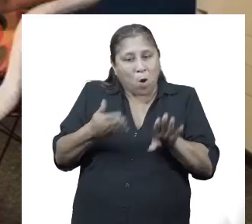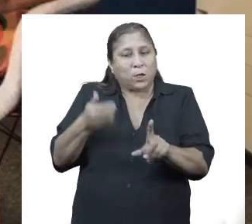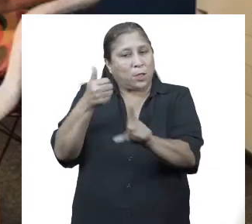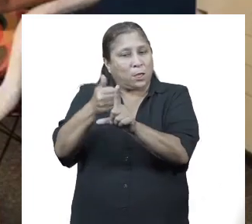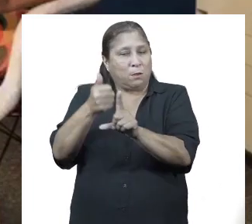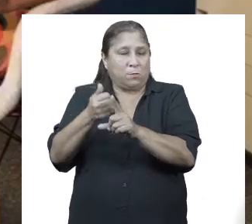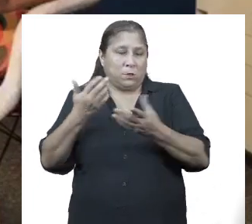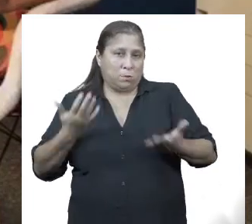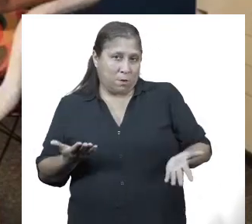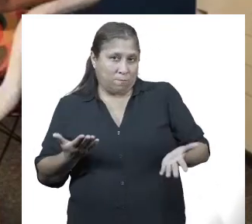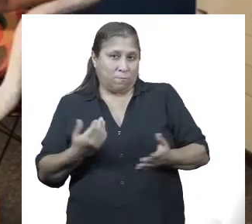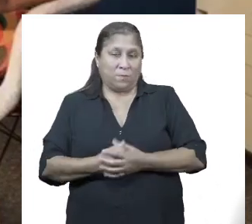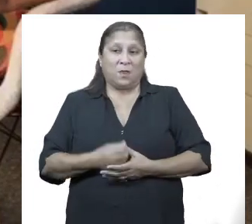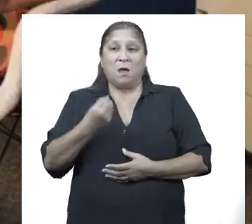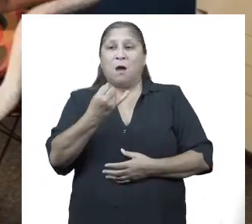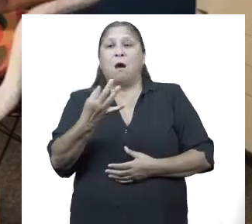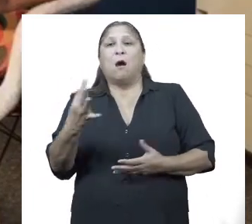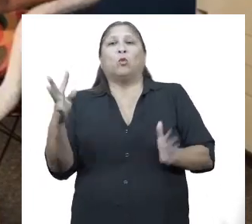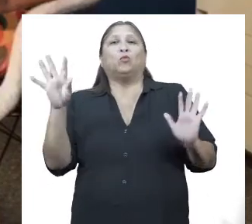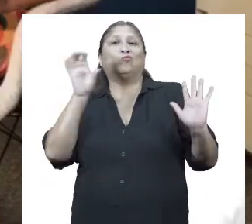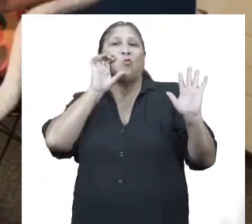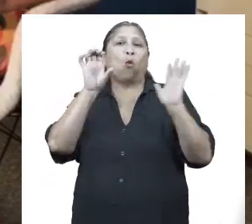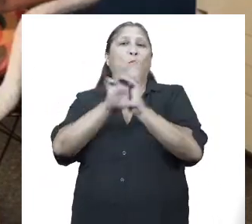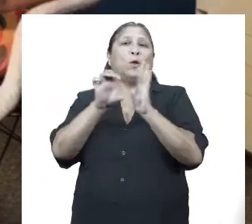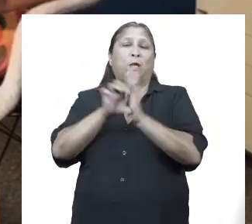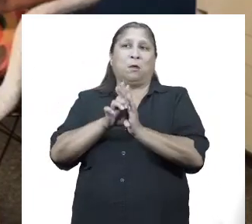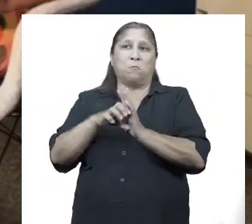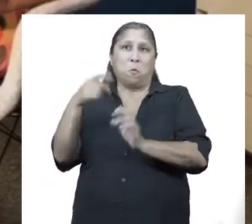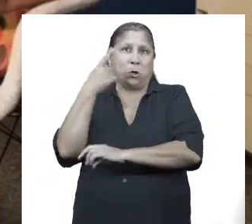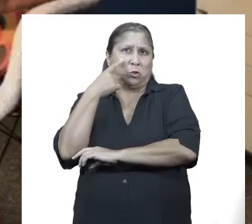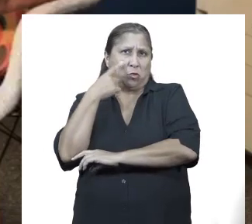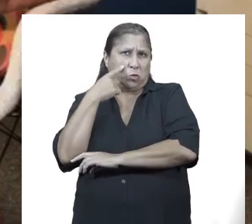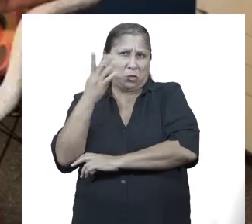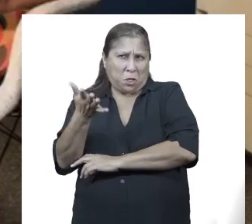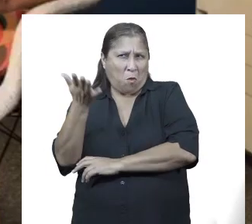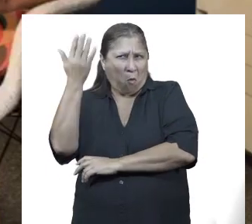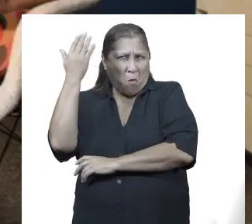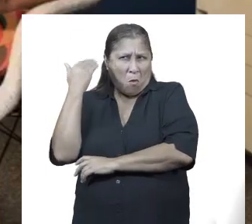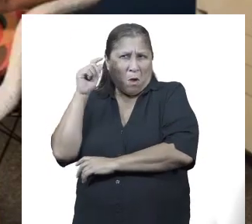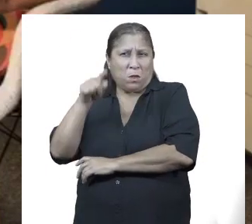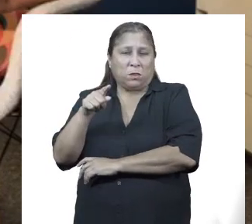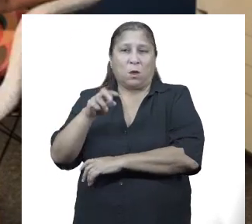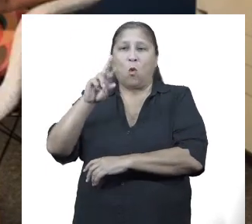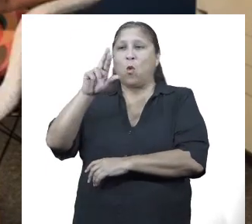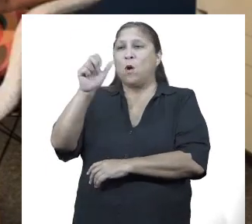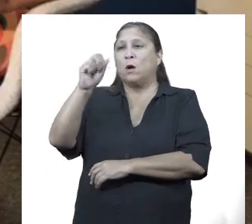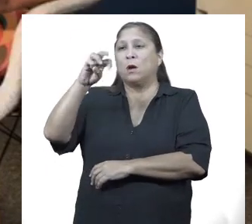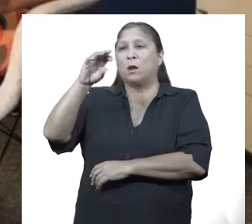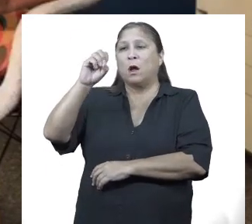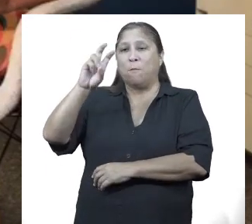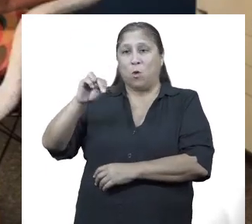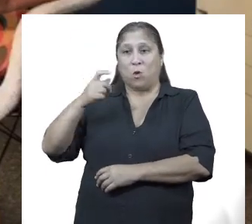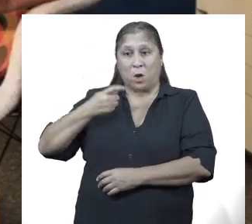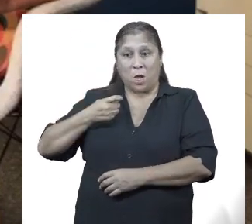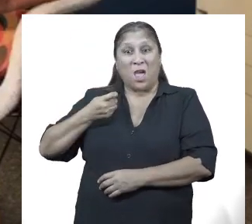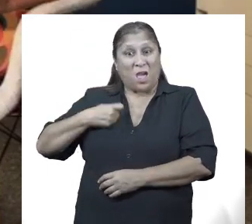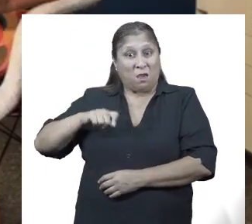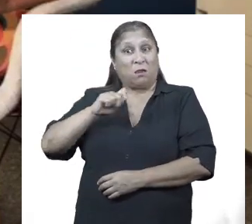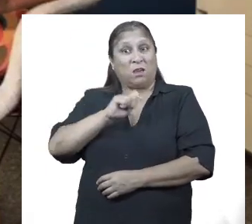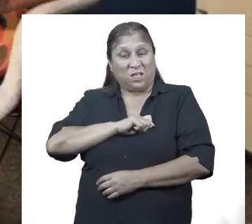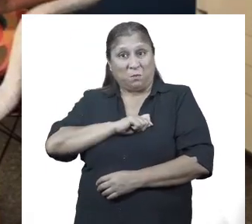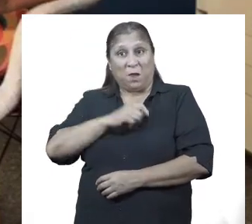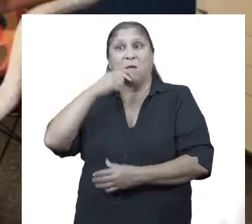de manera autónoma. Hay casos, por ejemplo, o el caso más conocido es el de Ramón Sampedro en España, una persona